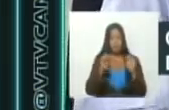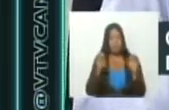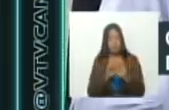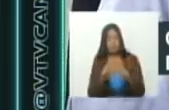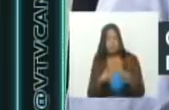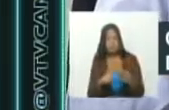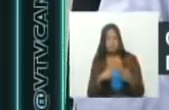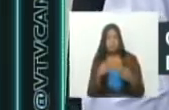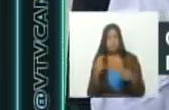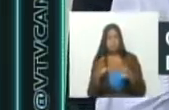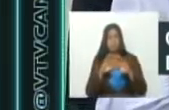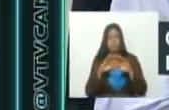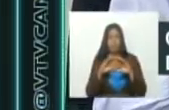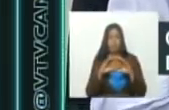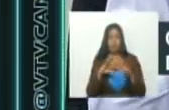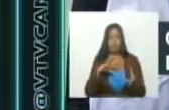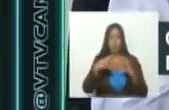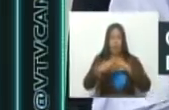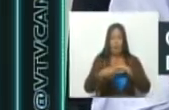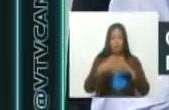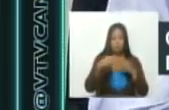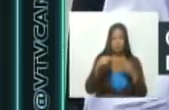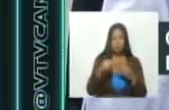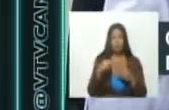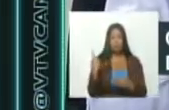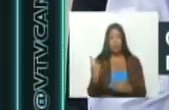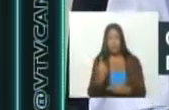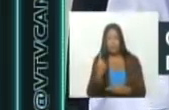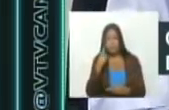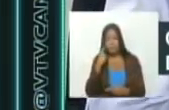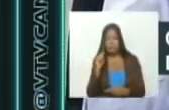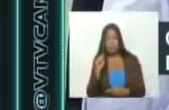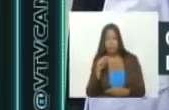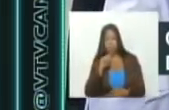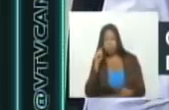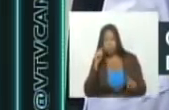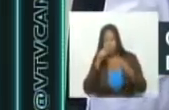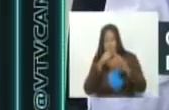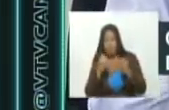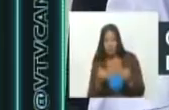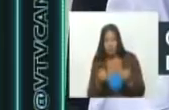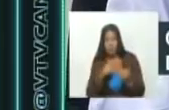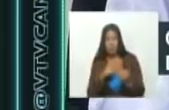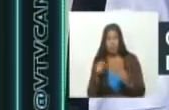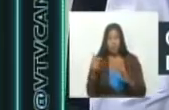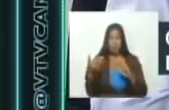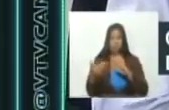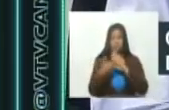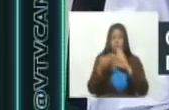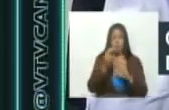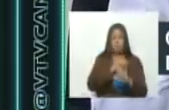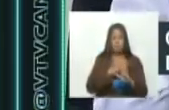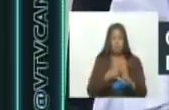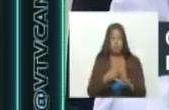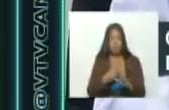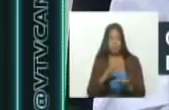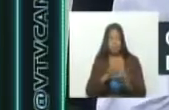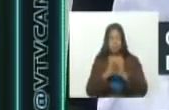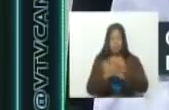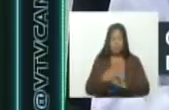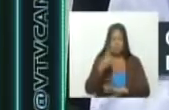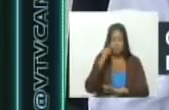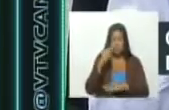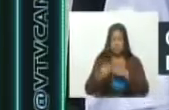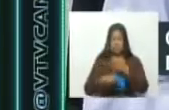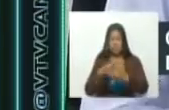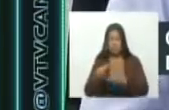educación, los CLAP, ni uno solo, que no esté determinado por las consecuencias absolutamente desastrosas que